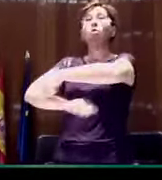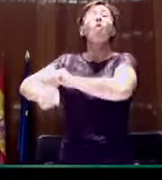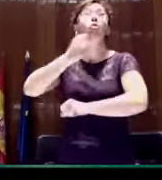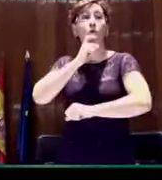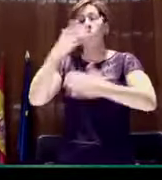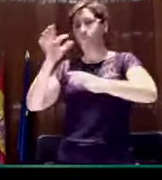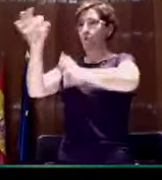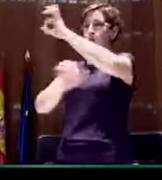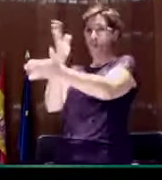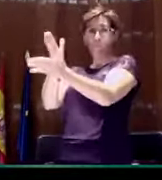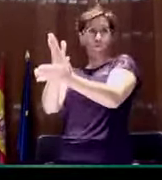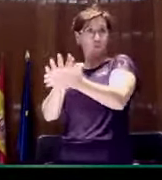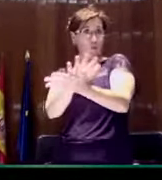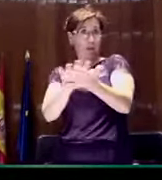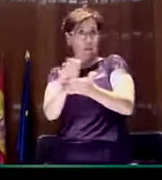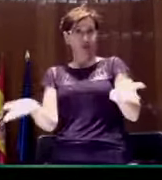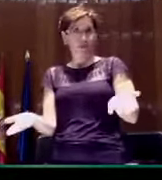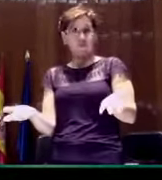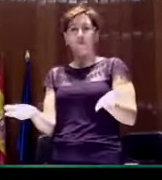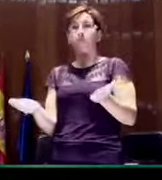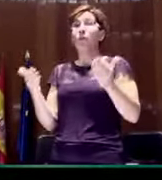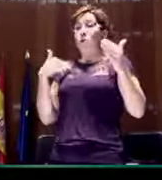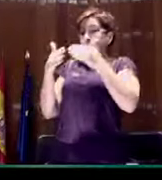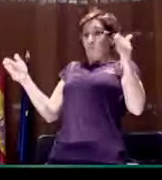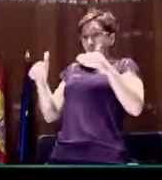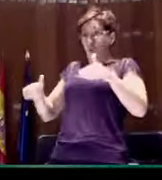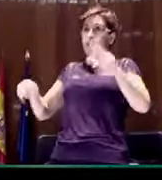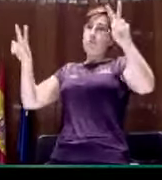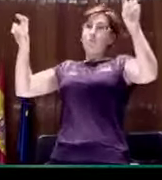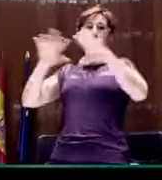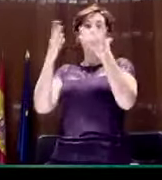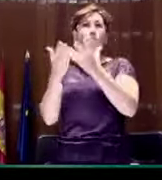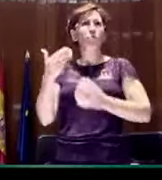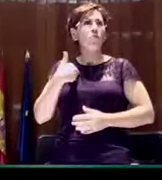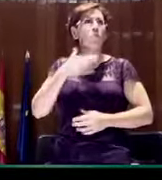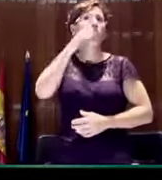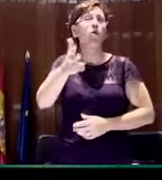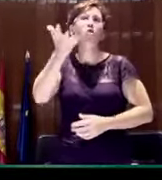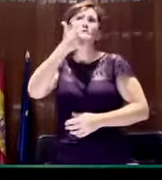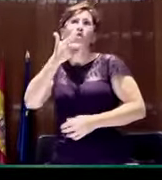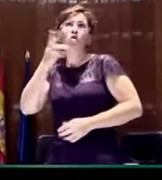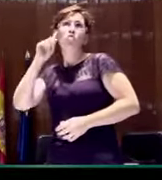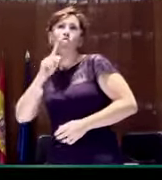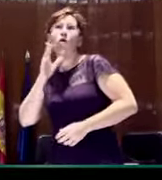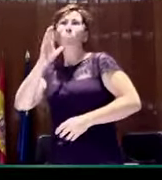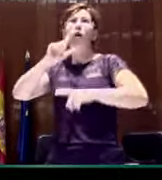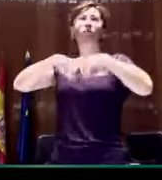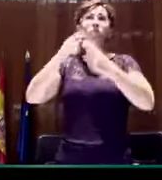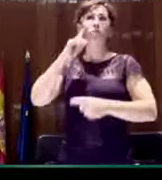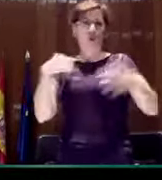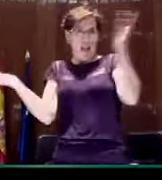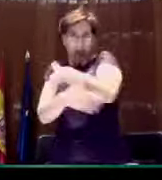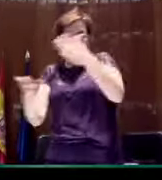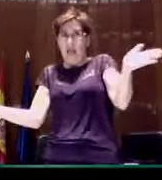signos. Cuando yo entré en este mundo, yo no conocía a nadie que fuera sordo, ni tenía familiares sordos, ni nada de eso. Ya